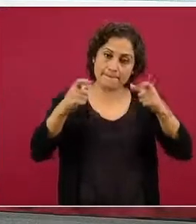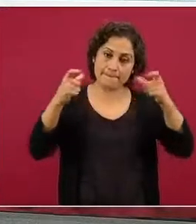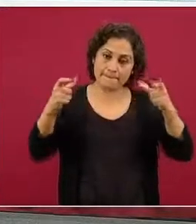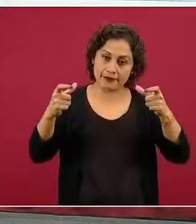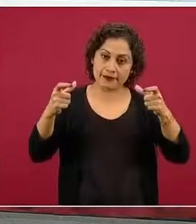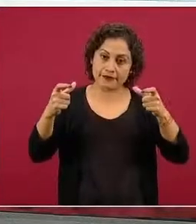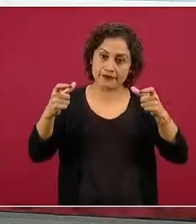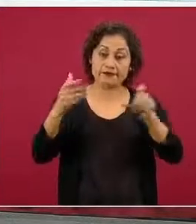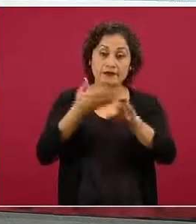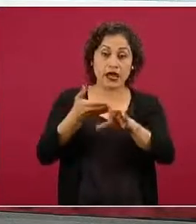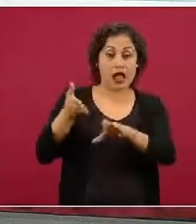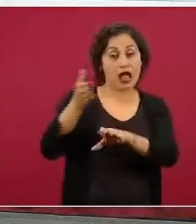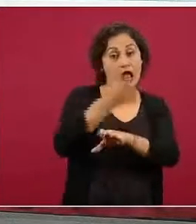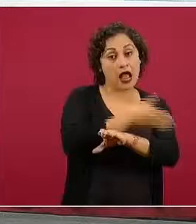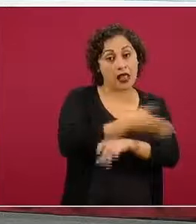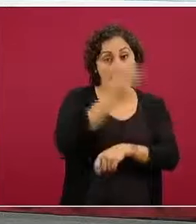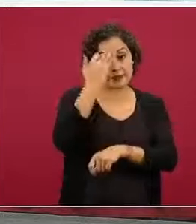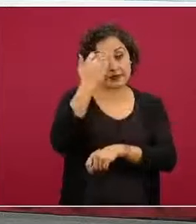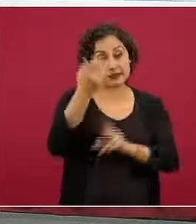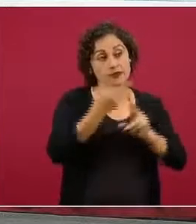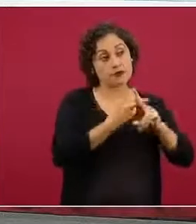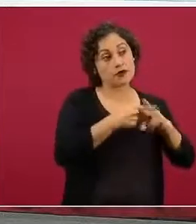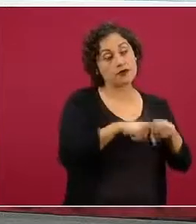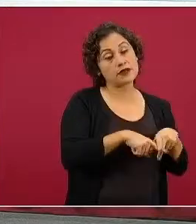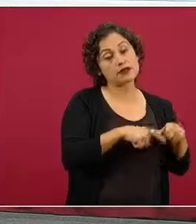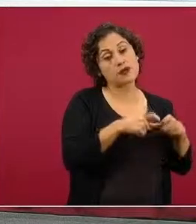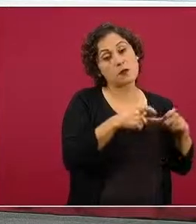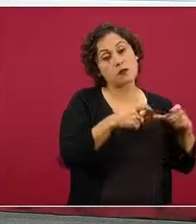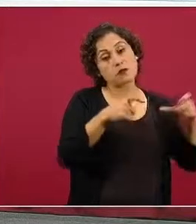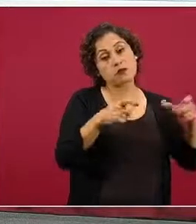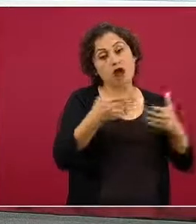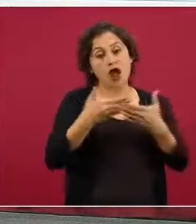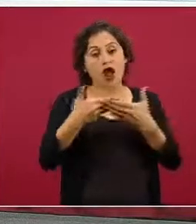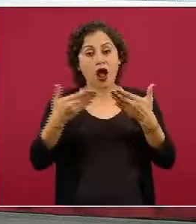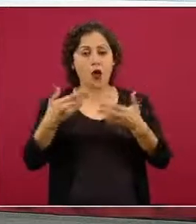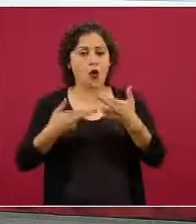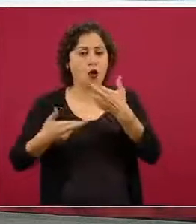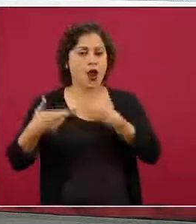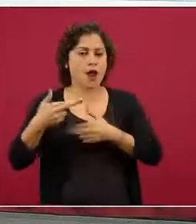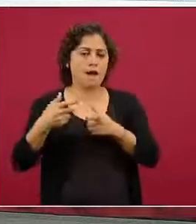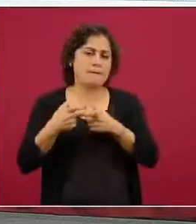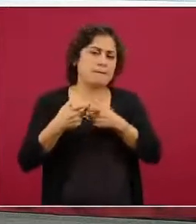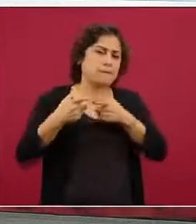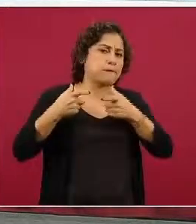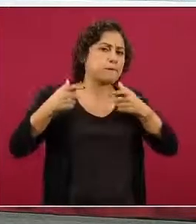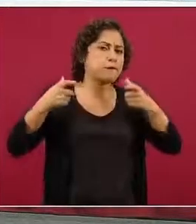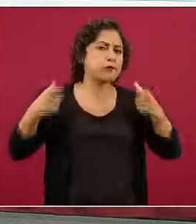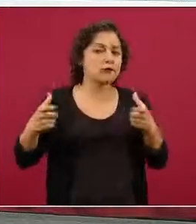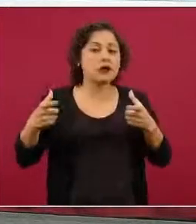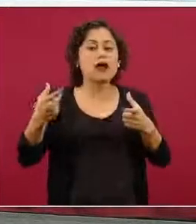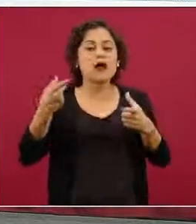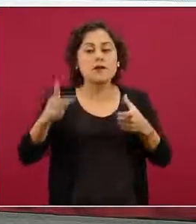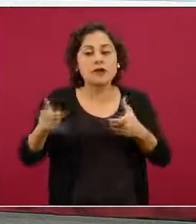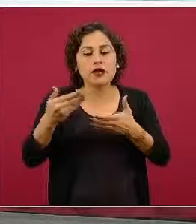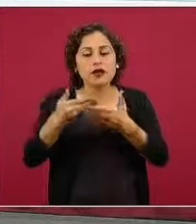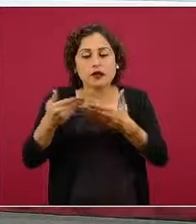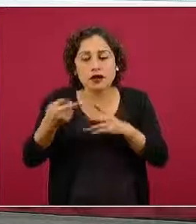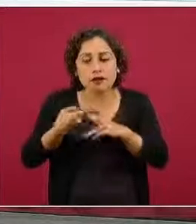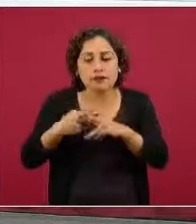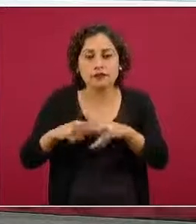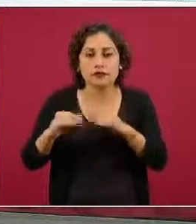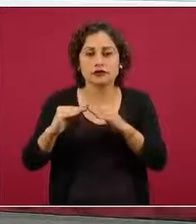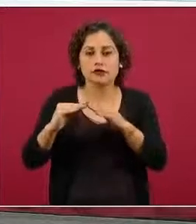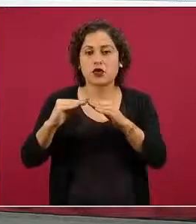más que su primer ola. Actualmente parece estar ya en una meseta e inclusive